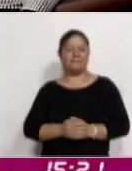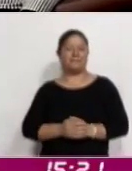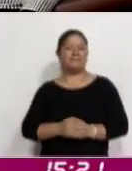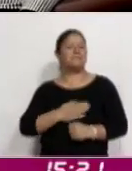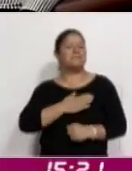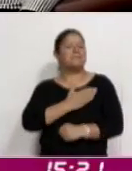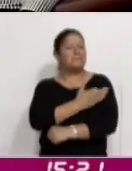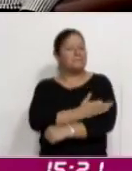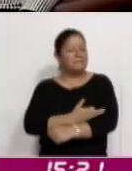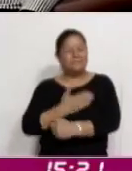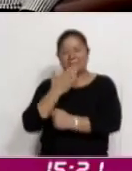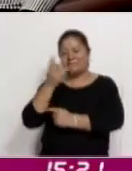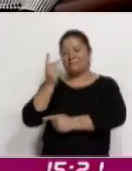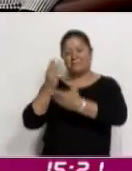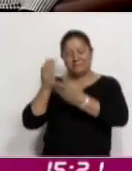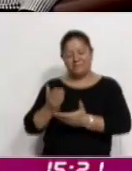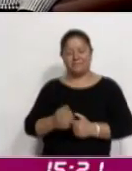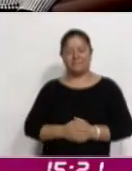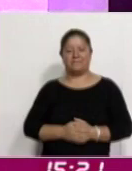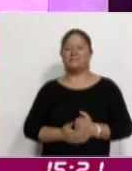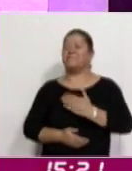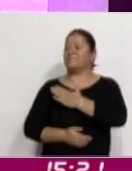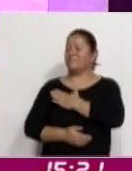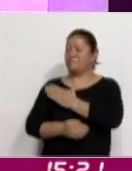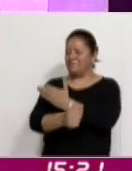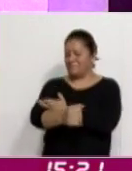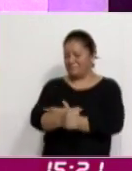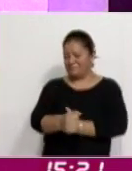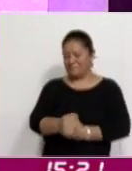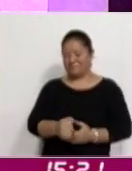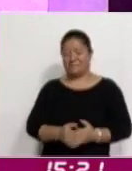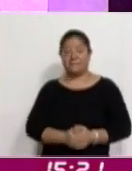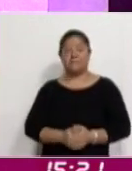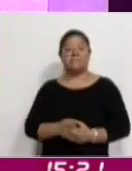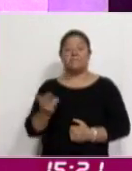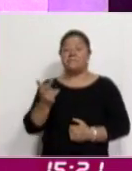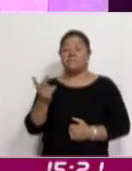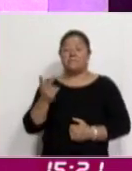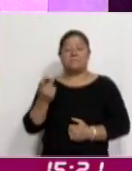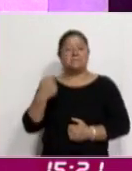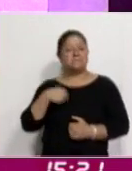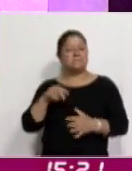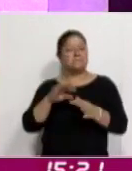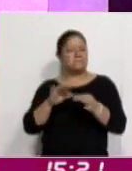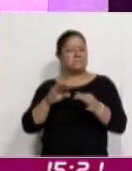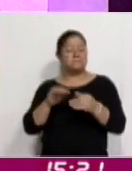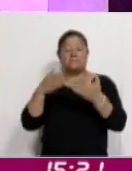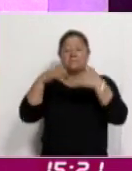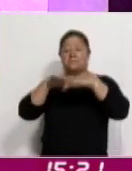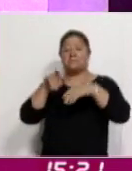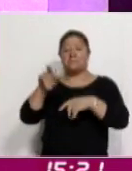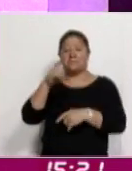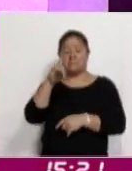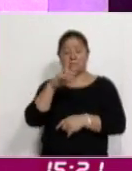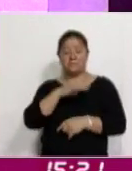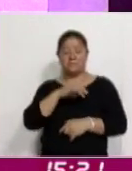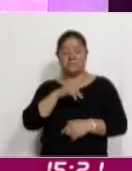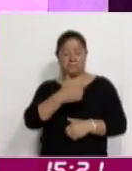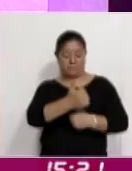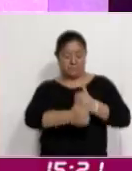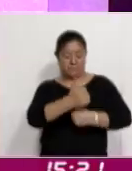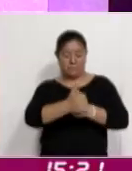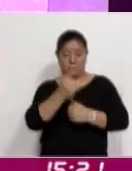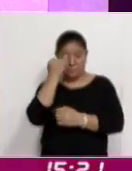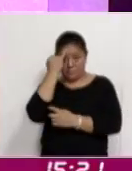gracias. Gracias por acompañarnos y nos vienen a platicar sobre un certamen de innovación en